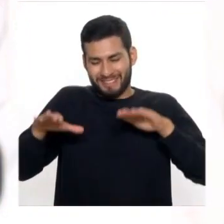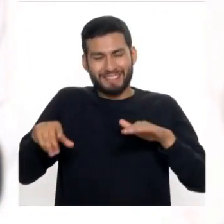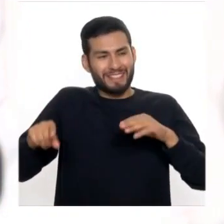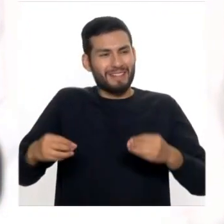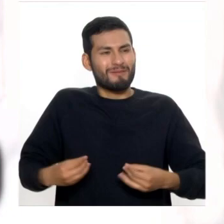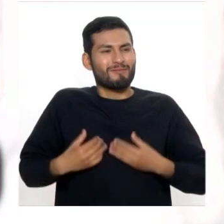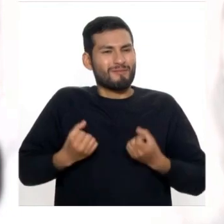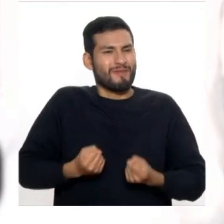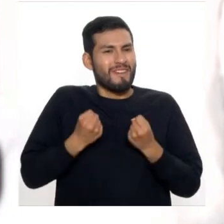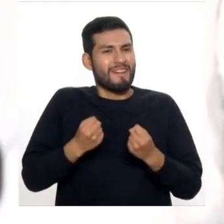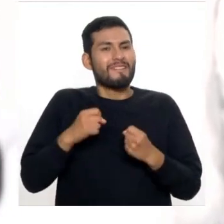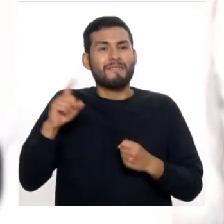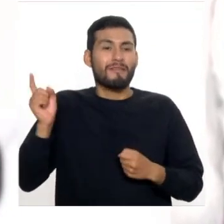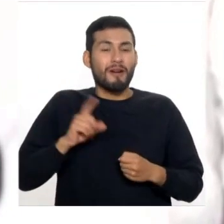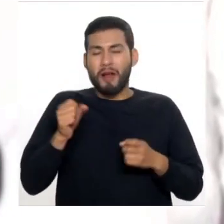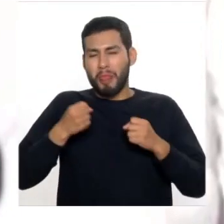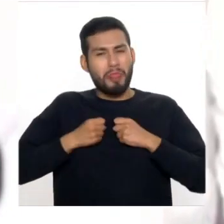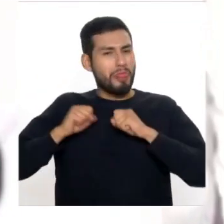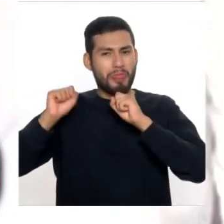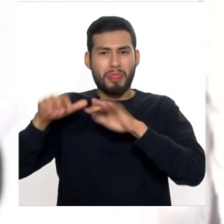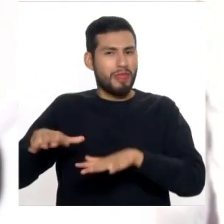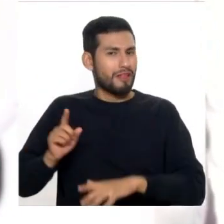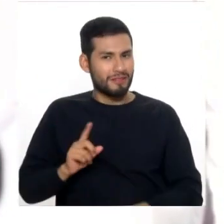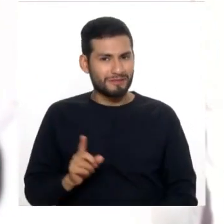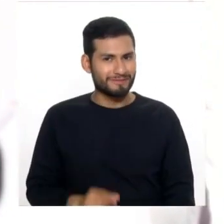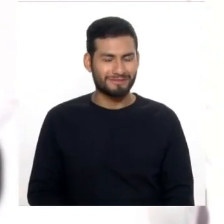la fuerza para no rendirse.